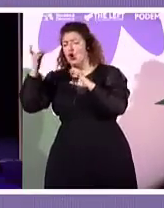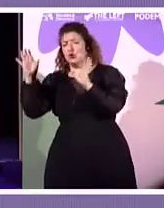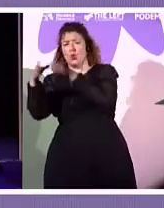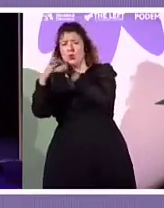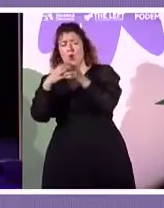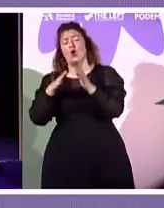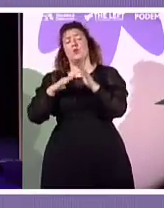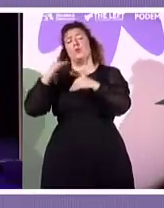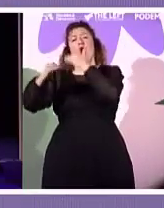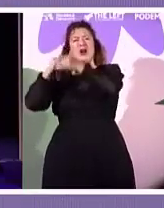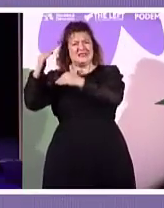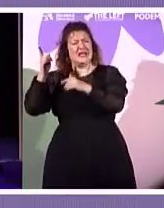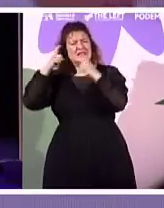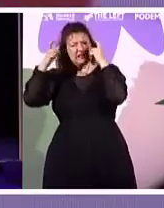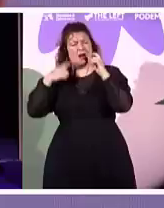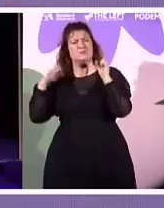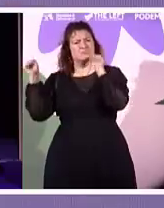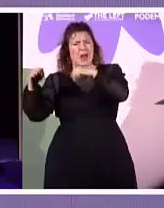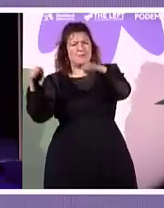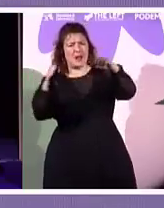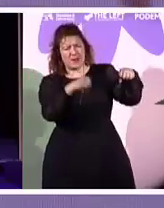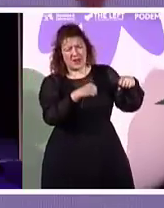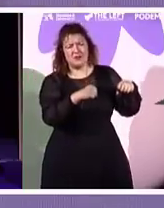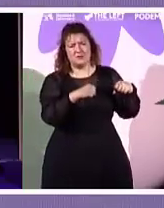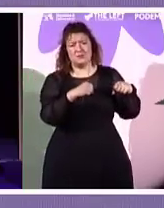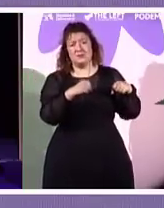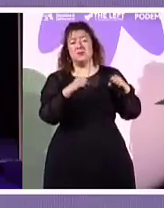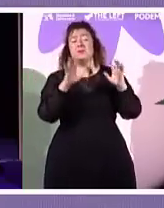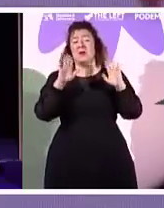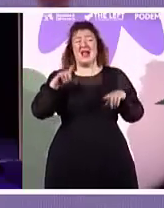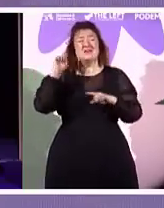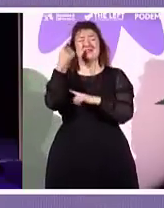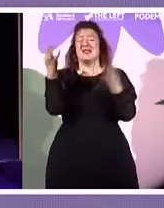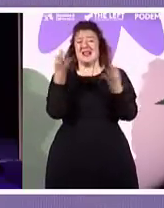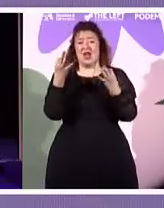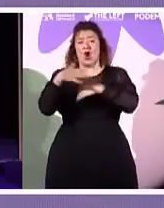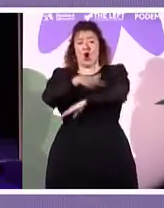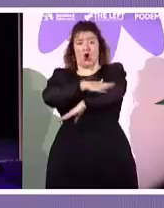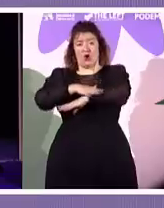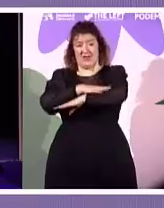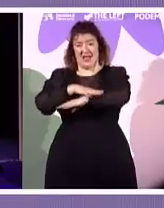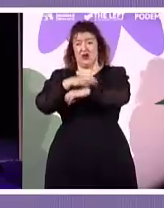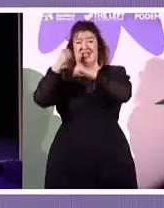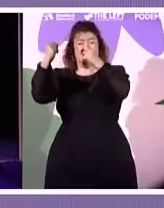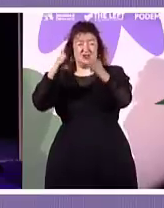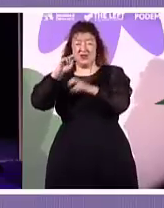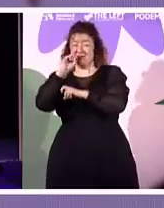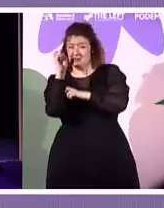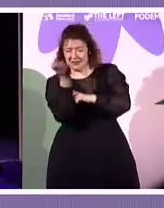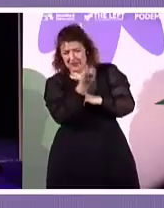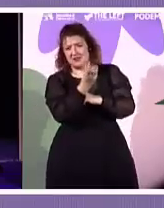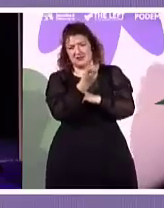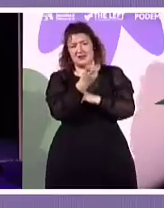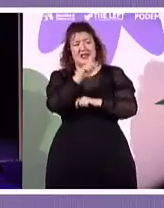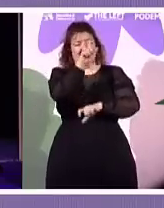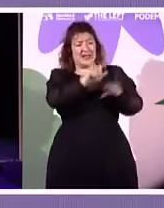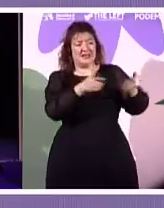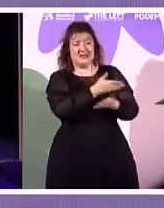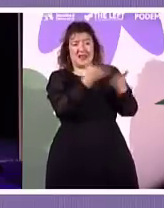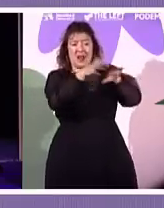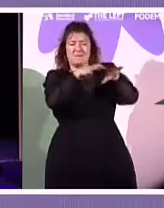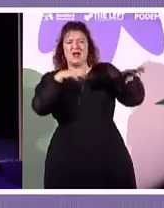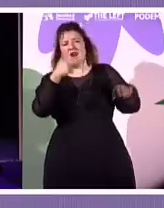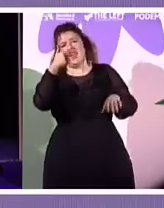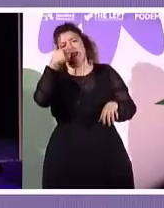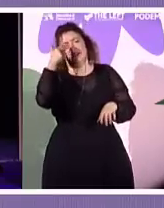progresistas para conseguir que los gobiernos y las instituciones en nuestro país defiendan los intereses de la mayoría